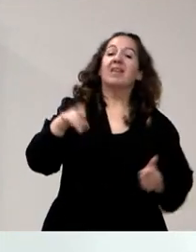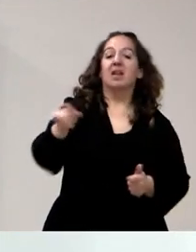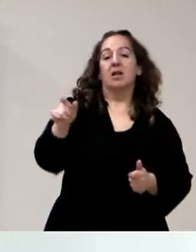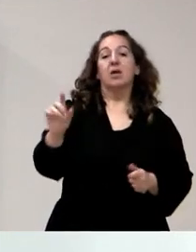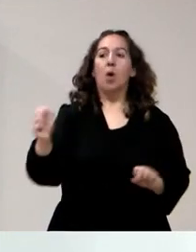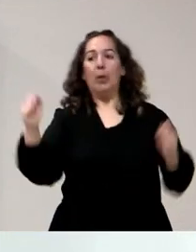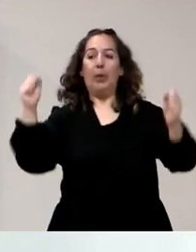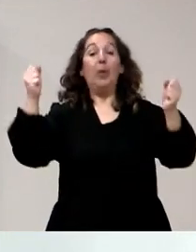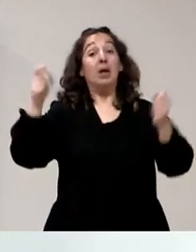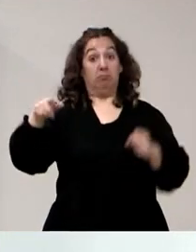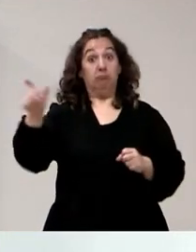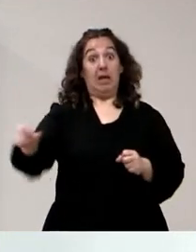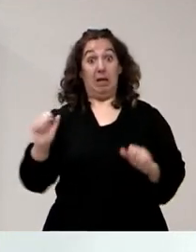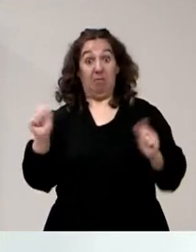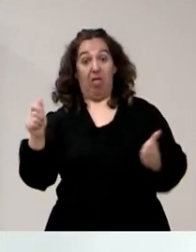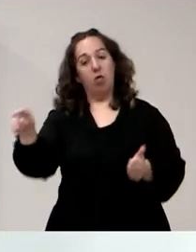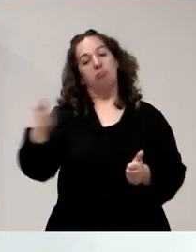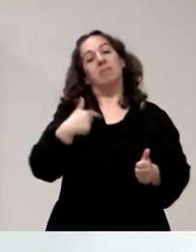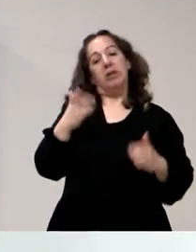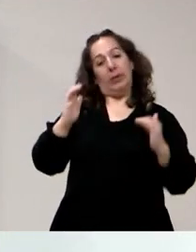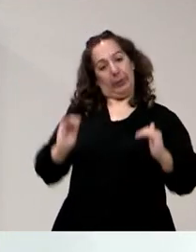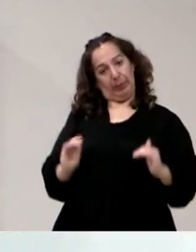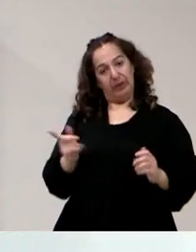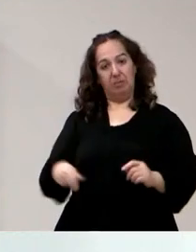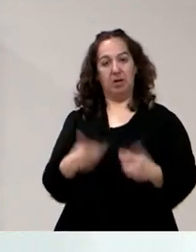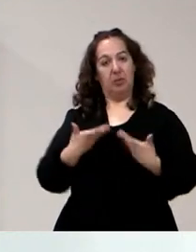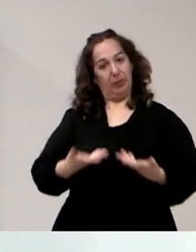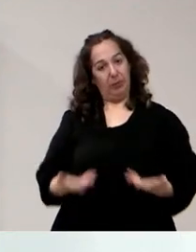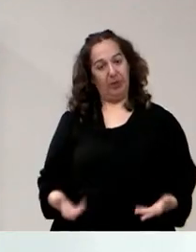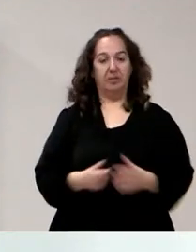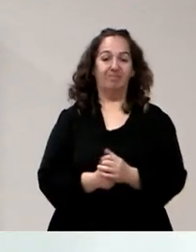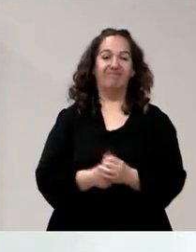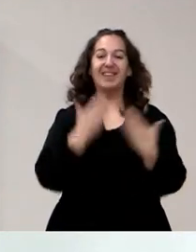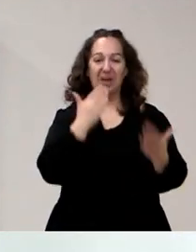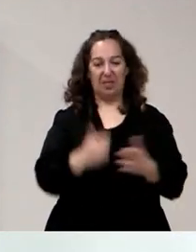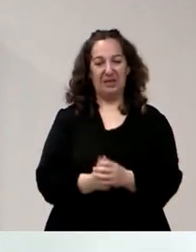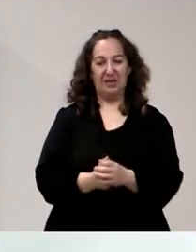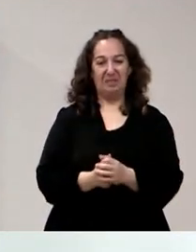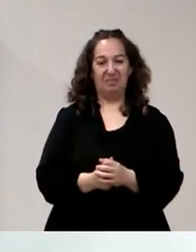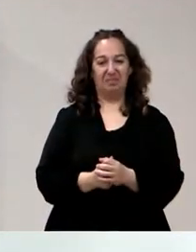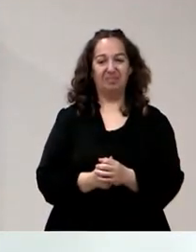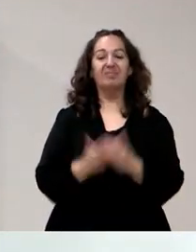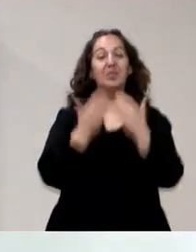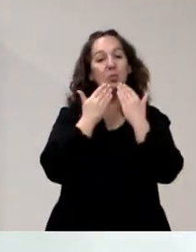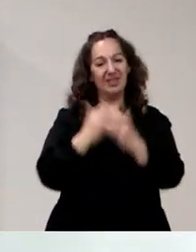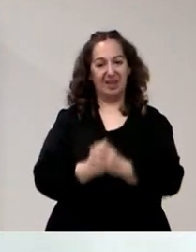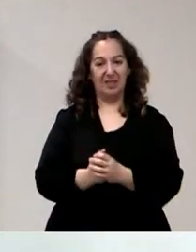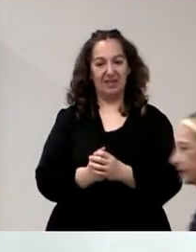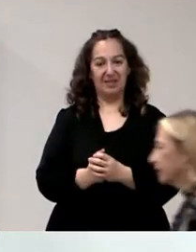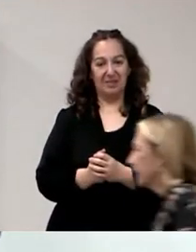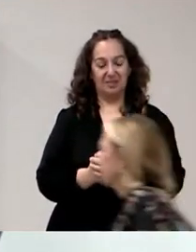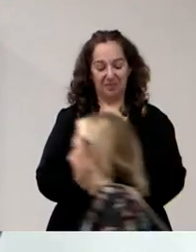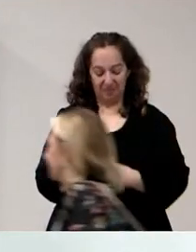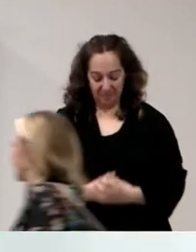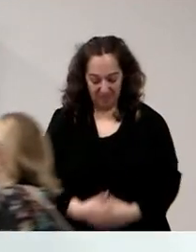subió y entonces rebajar remos todos el tono gracias muchas gracias